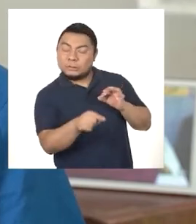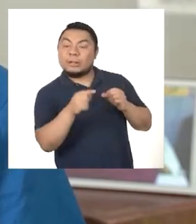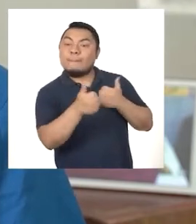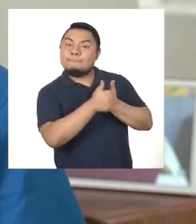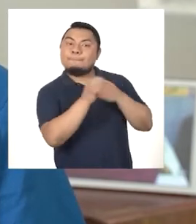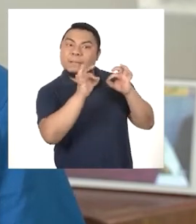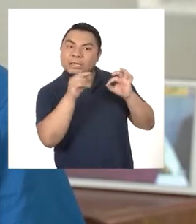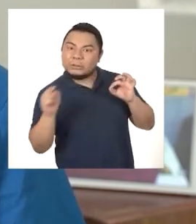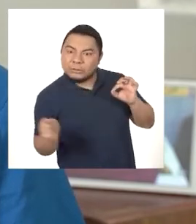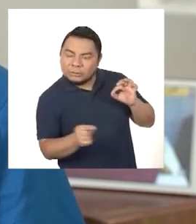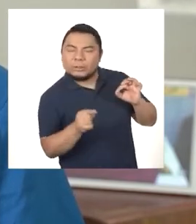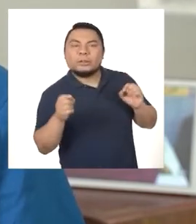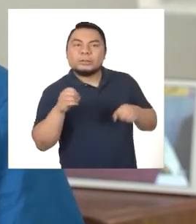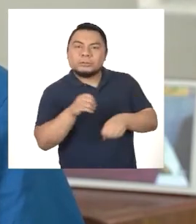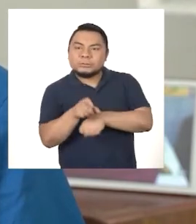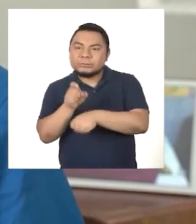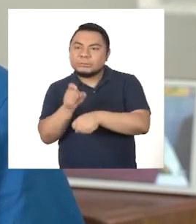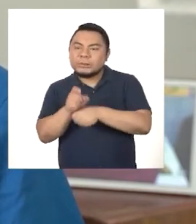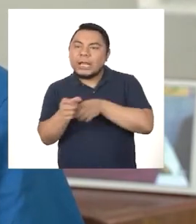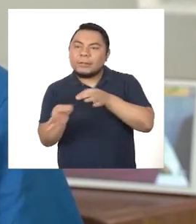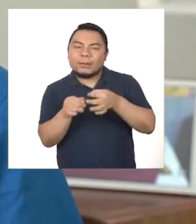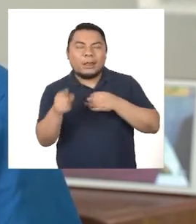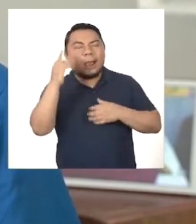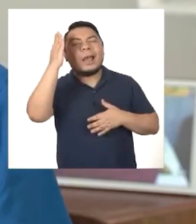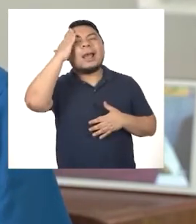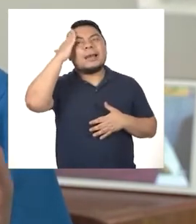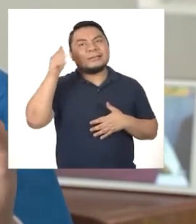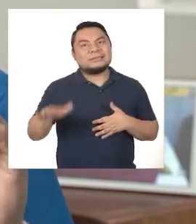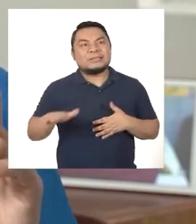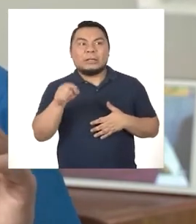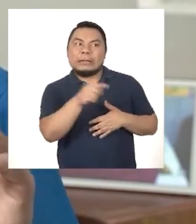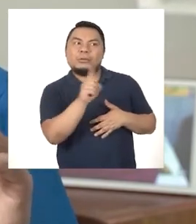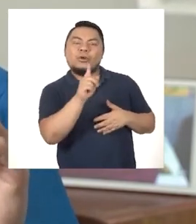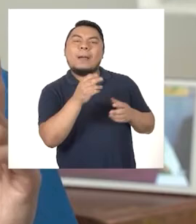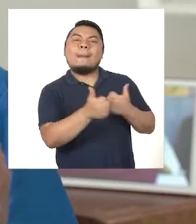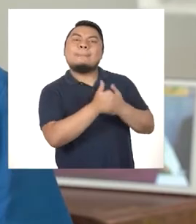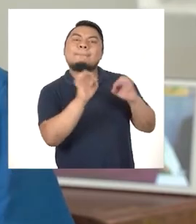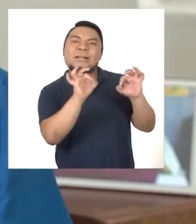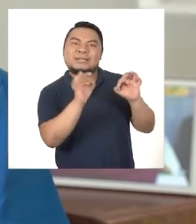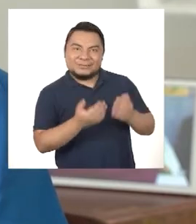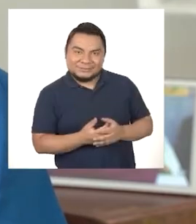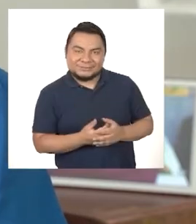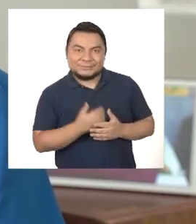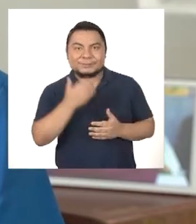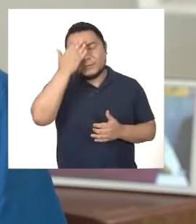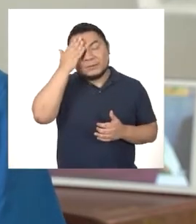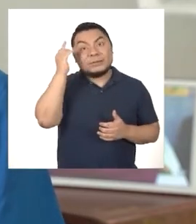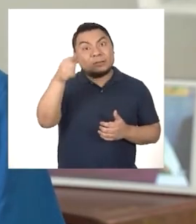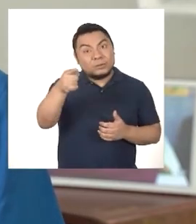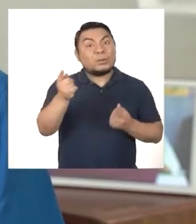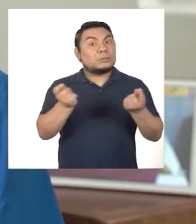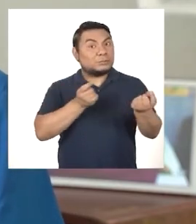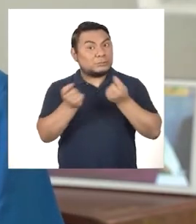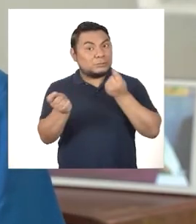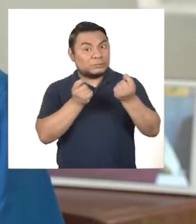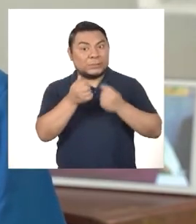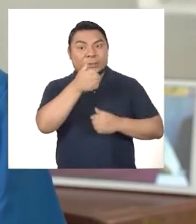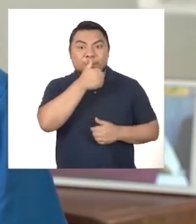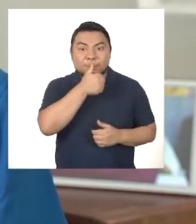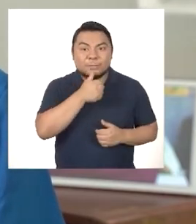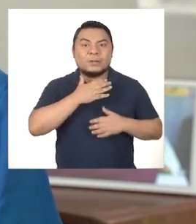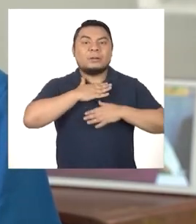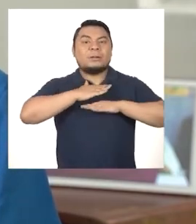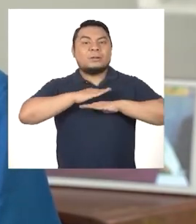trata, de ir aprendiendo la crianza de esta manera. No se olviden las estrategias para controlar su impaciencia,